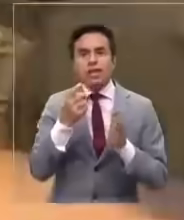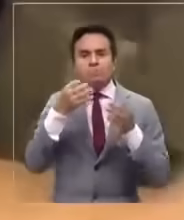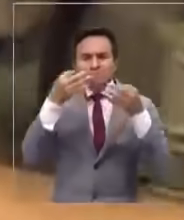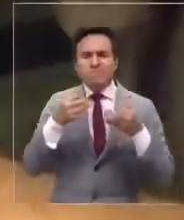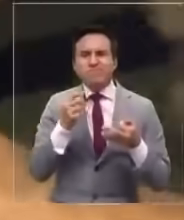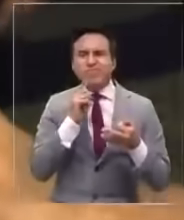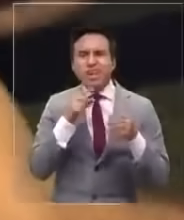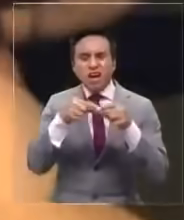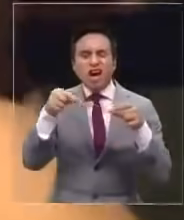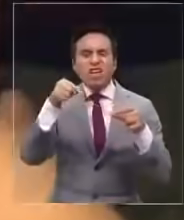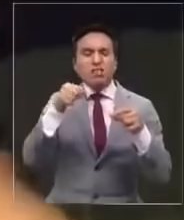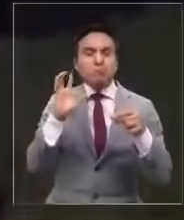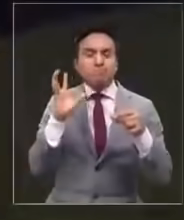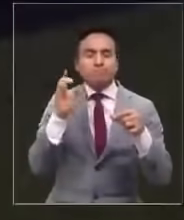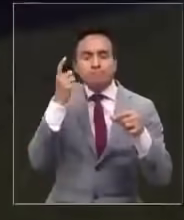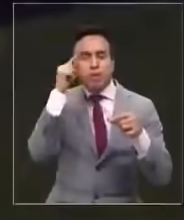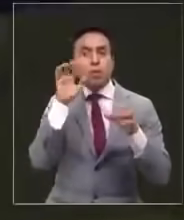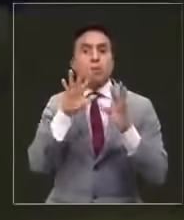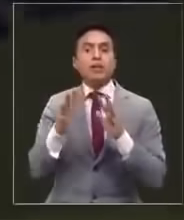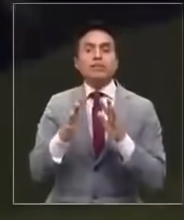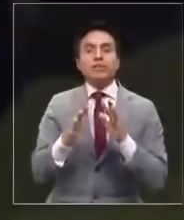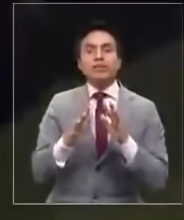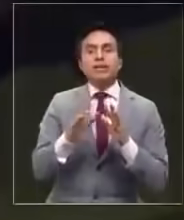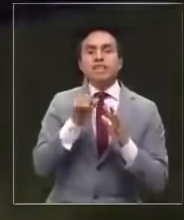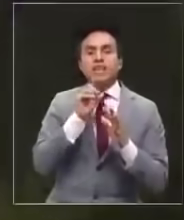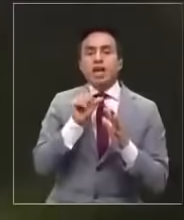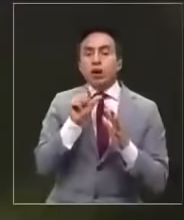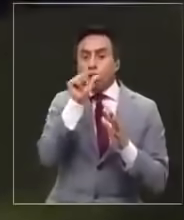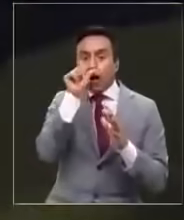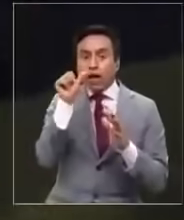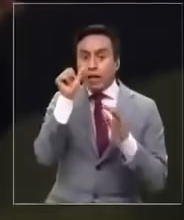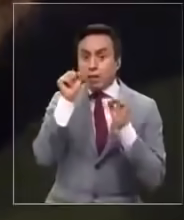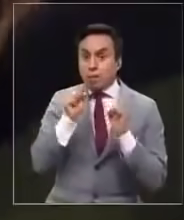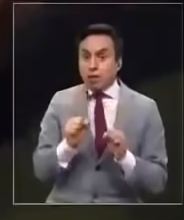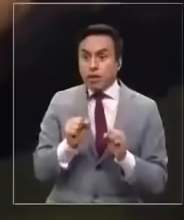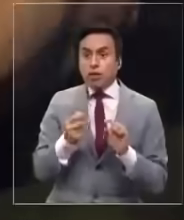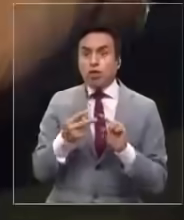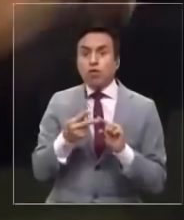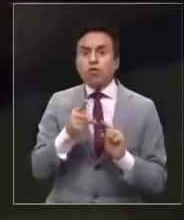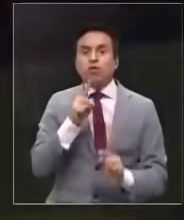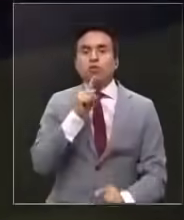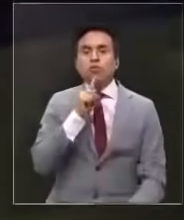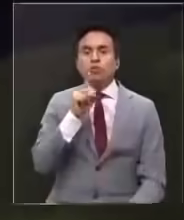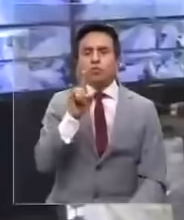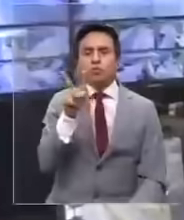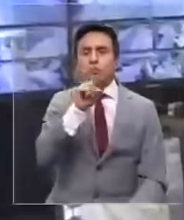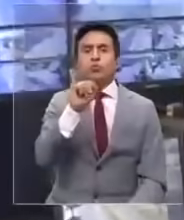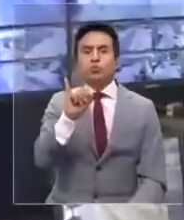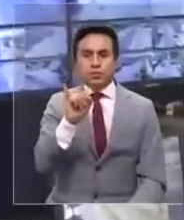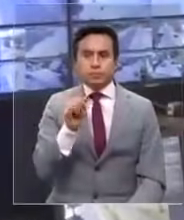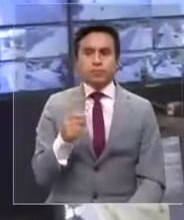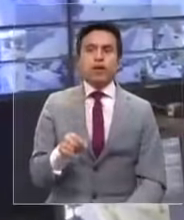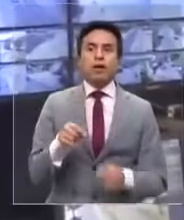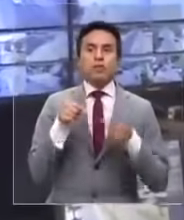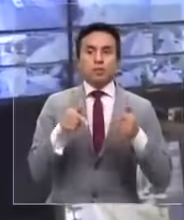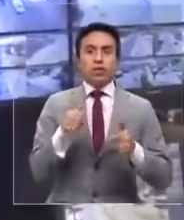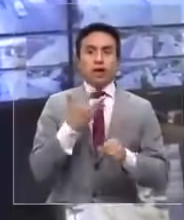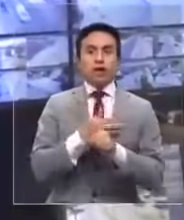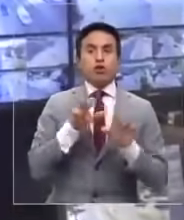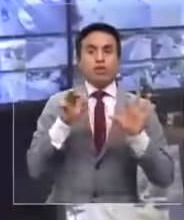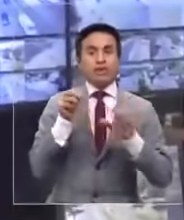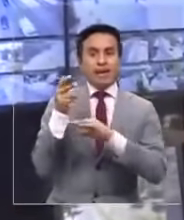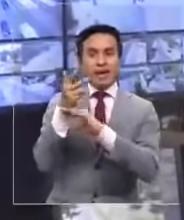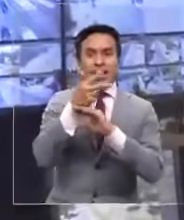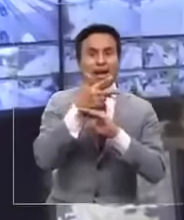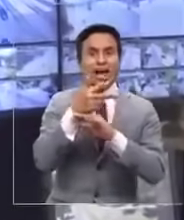con eficacia lo que es. Pero al parecer puede ser clorhidrato de cocaína y el otro, el famoso Tusi, el conocido Tusi. Afortunadamente, aquí tenemos 90